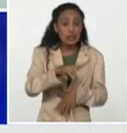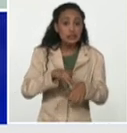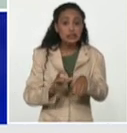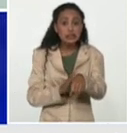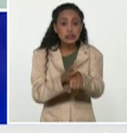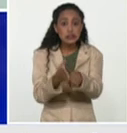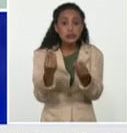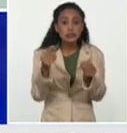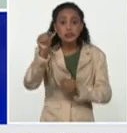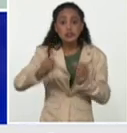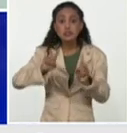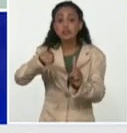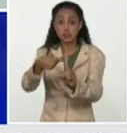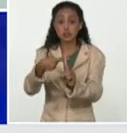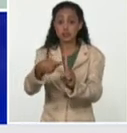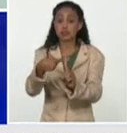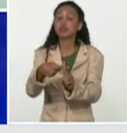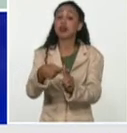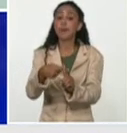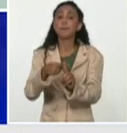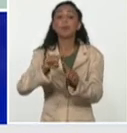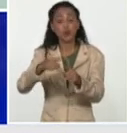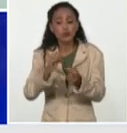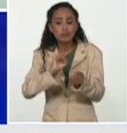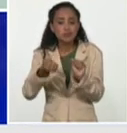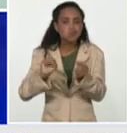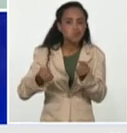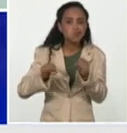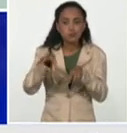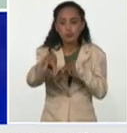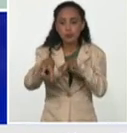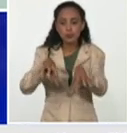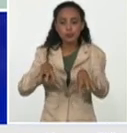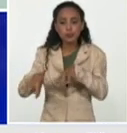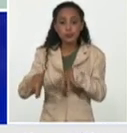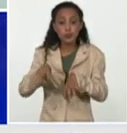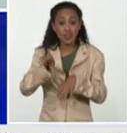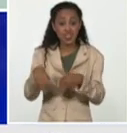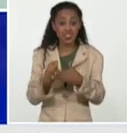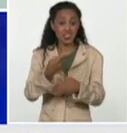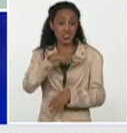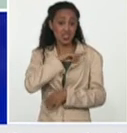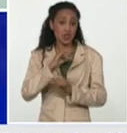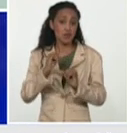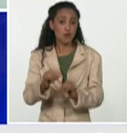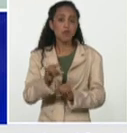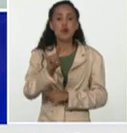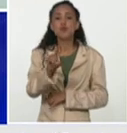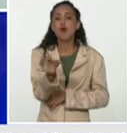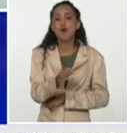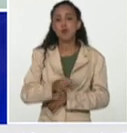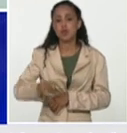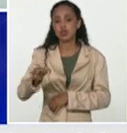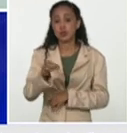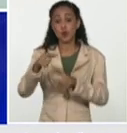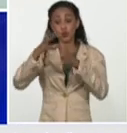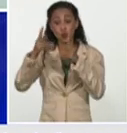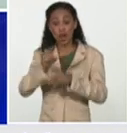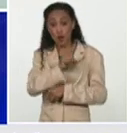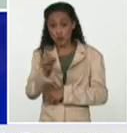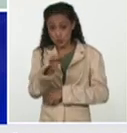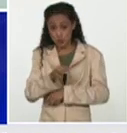casos y además con una dispersión que abarca en el día de ayer 9 de sus 11 municipios.